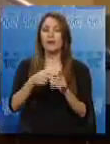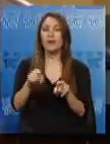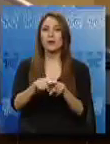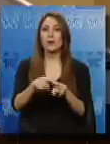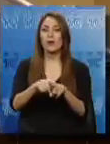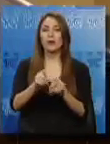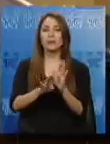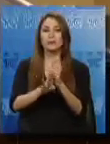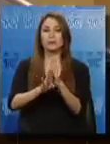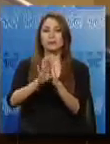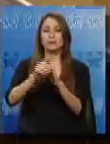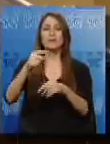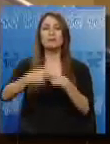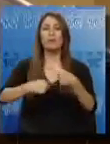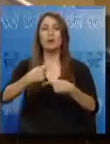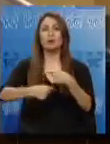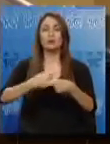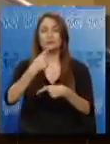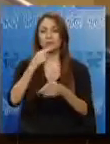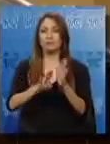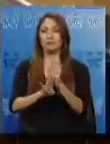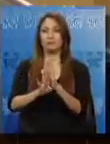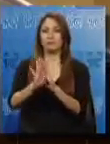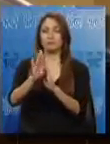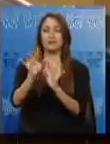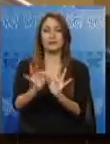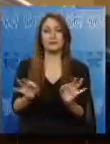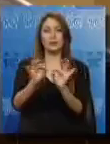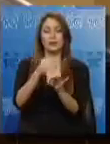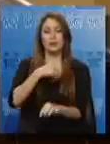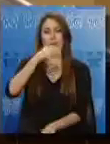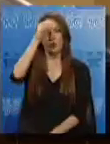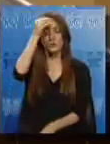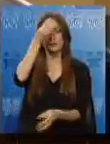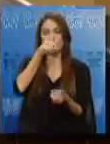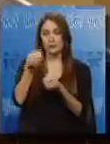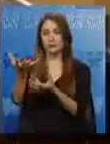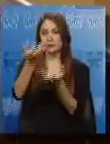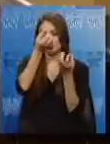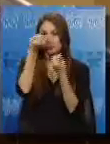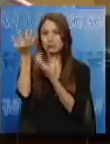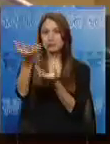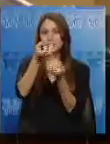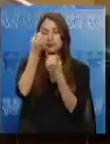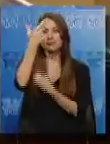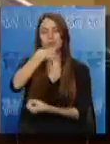un motor que nos permite engranarnos y seguir generando conocimiento, seguir generando esos nuevos objetivos que se están buscando.